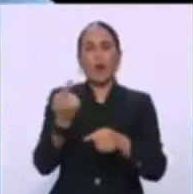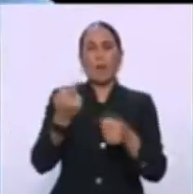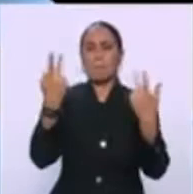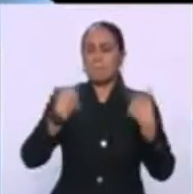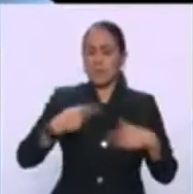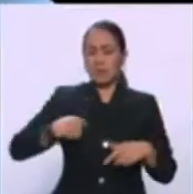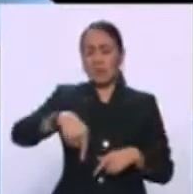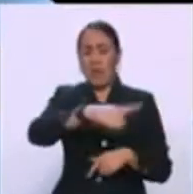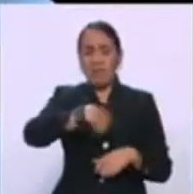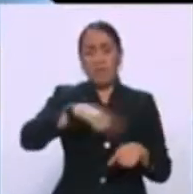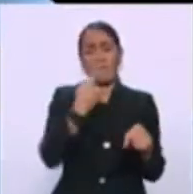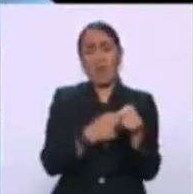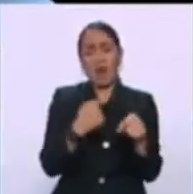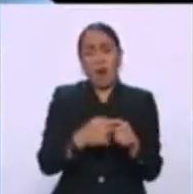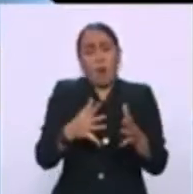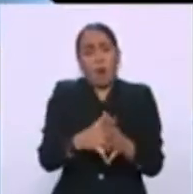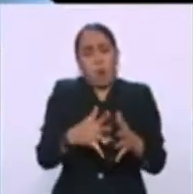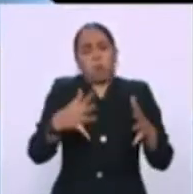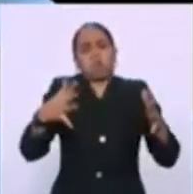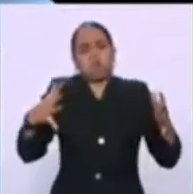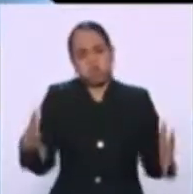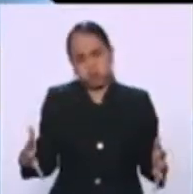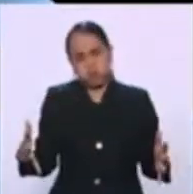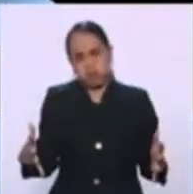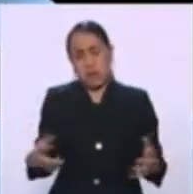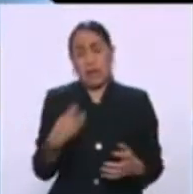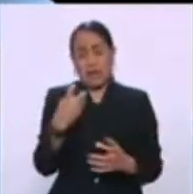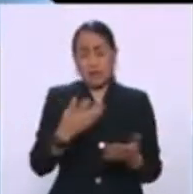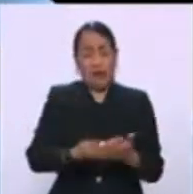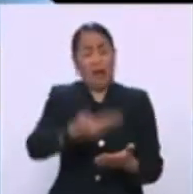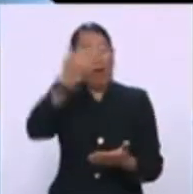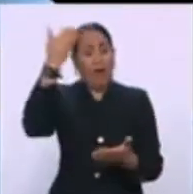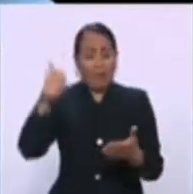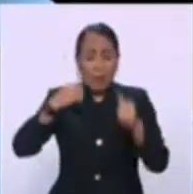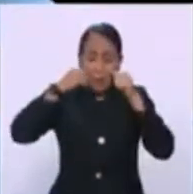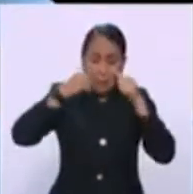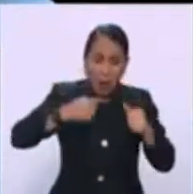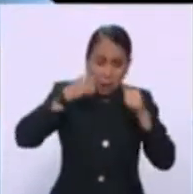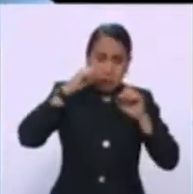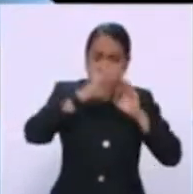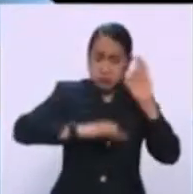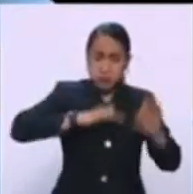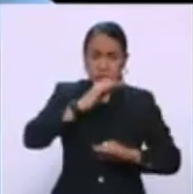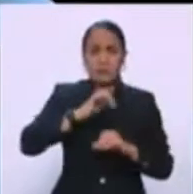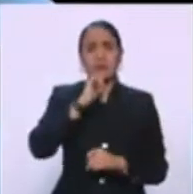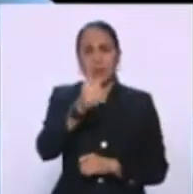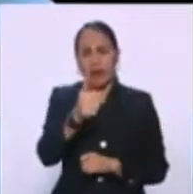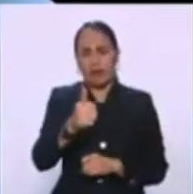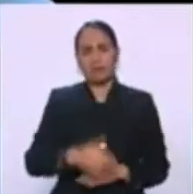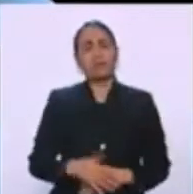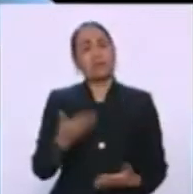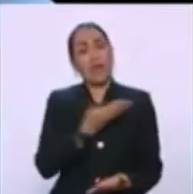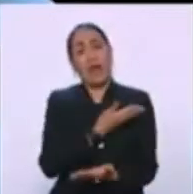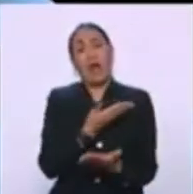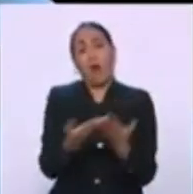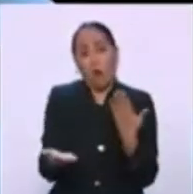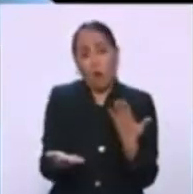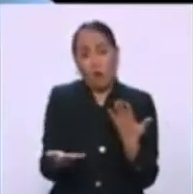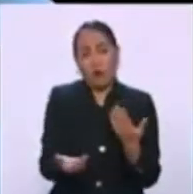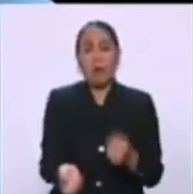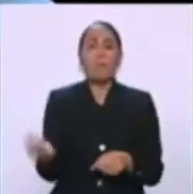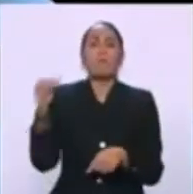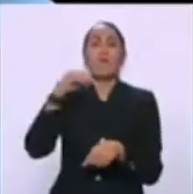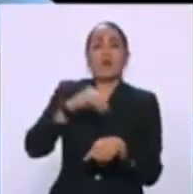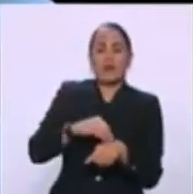con esta pandemia que no fue atendida a tiempo. Y todavía con eso nos entregan a los